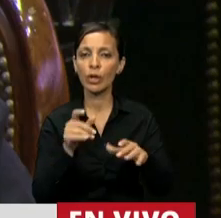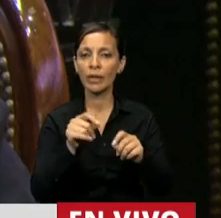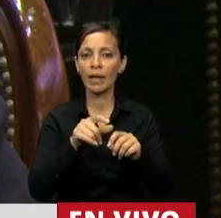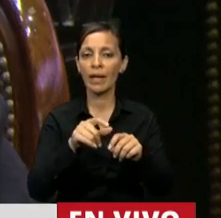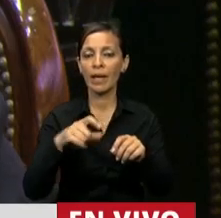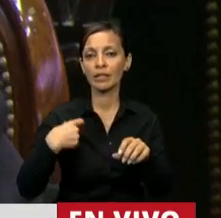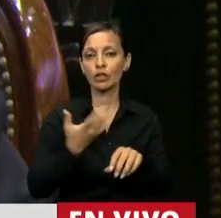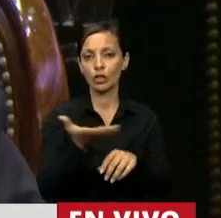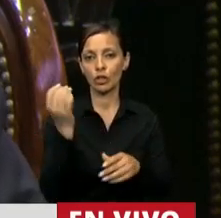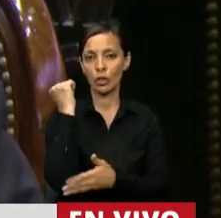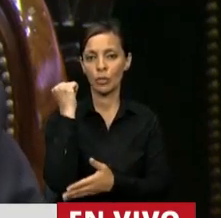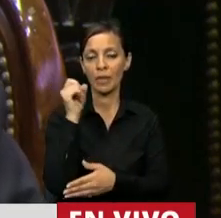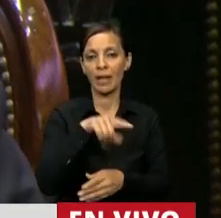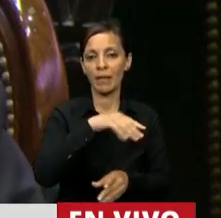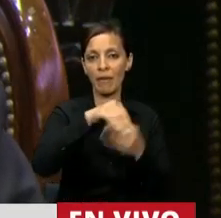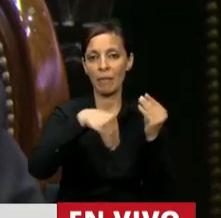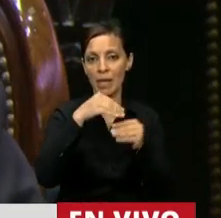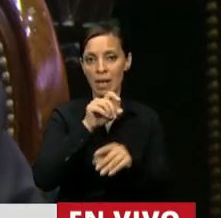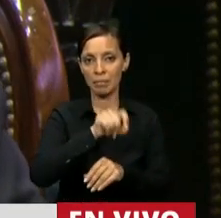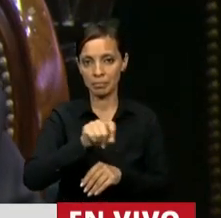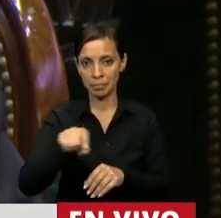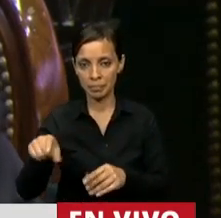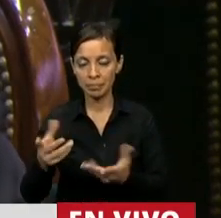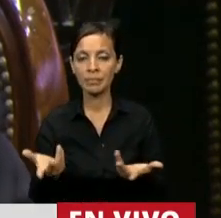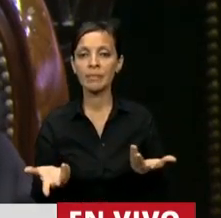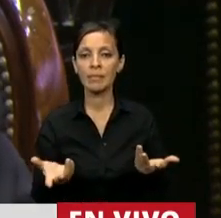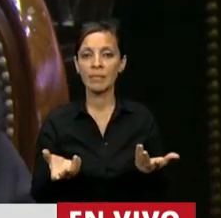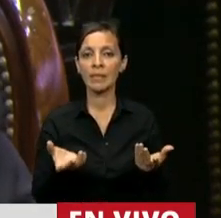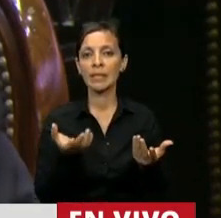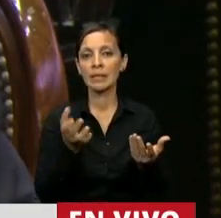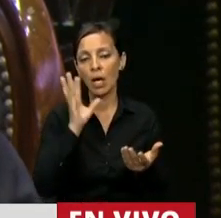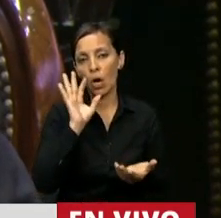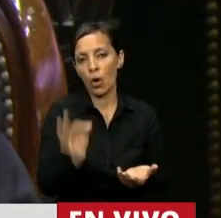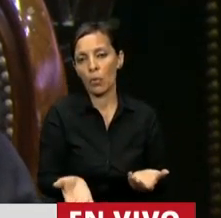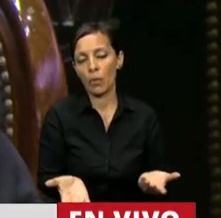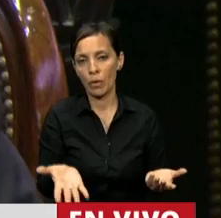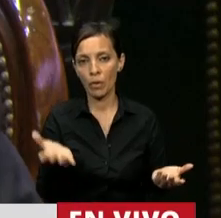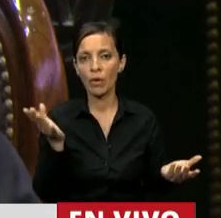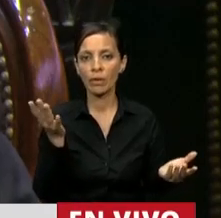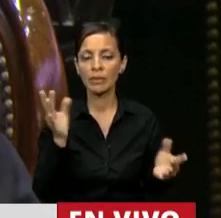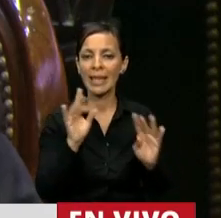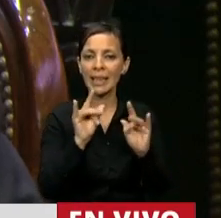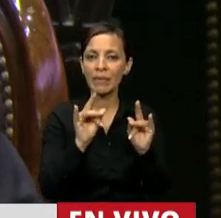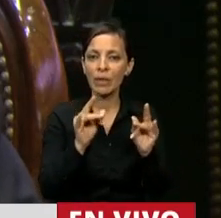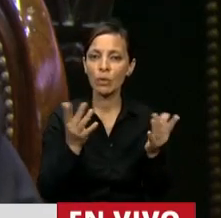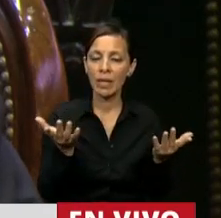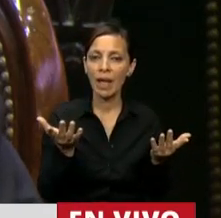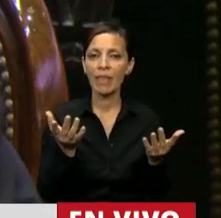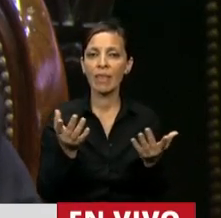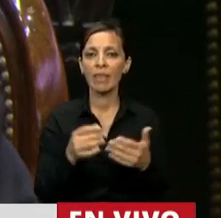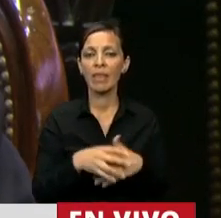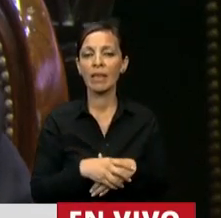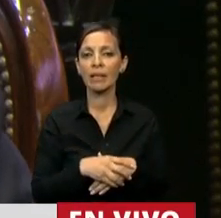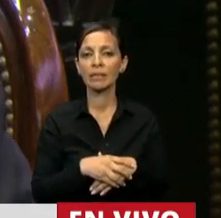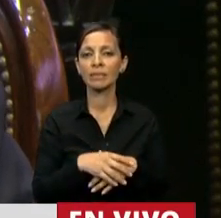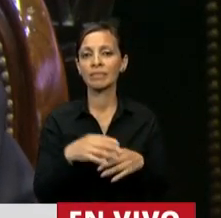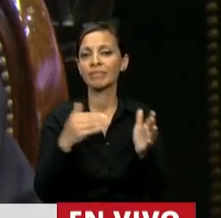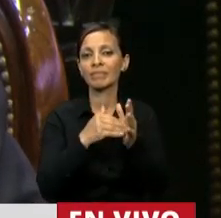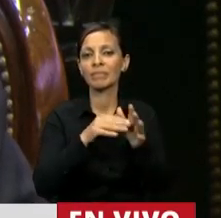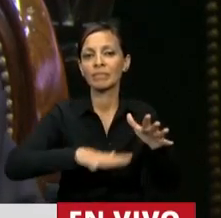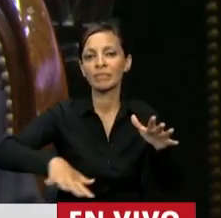entornos socioeconómicos de las familias. Es obvio que las dificultades que tienen que ver con los contextos